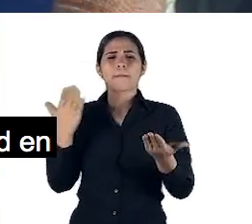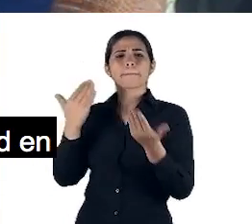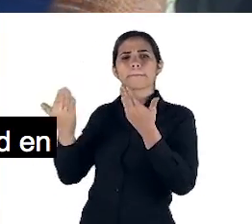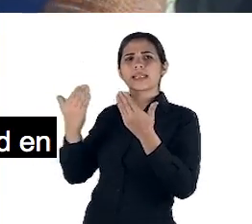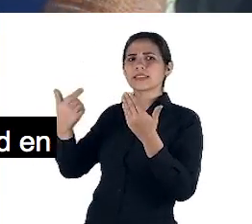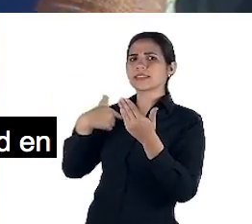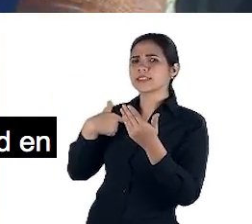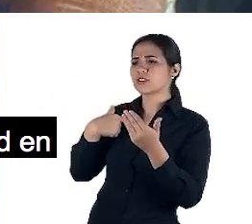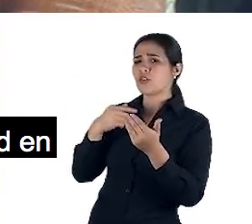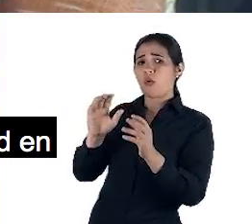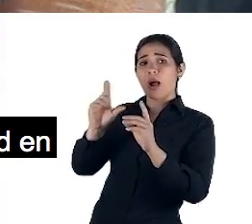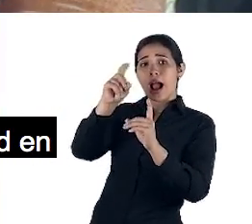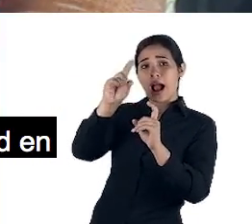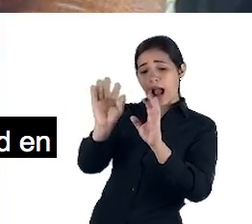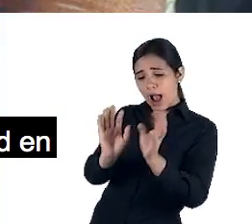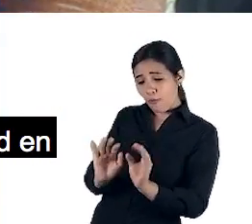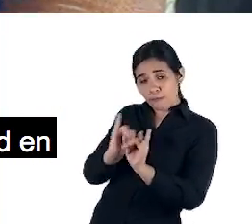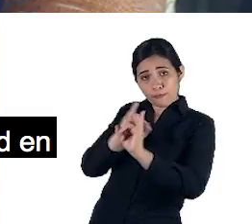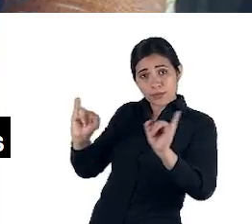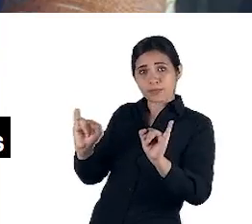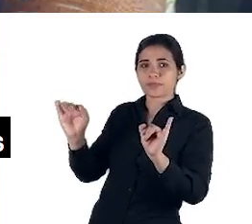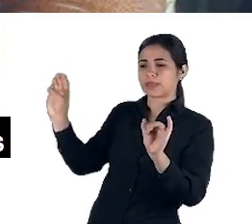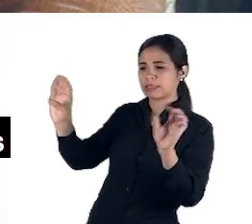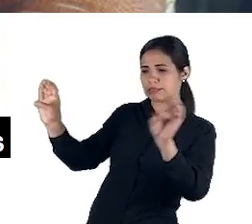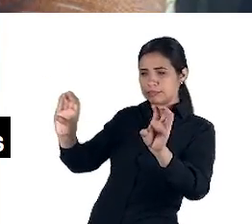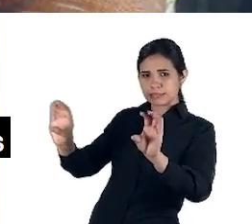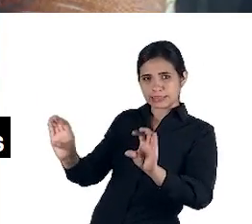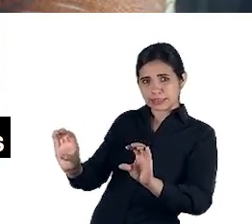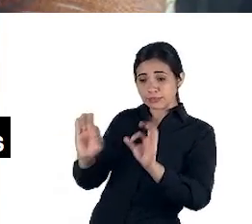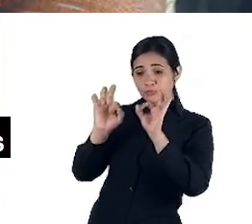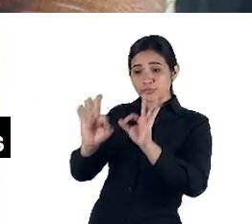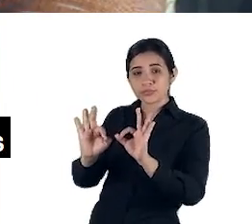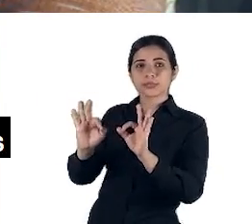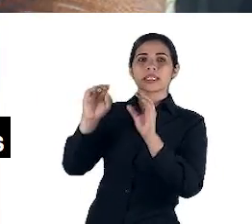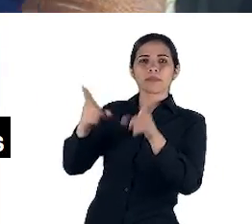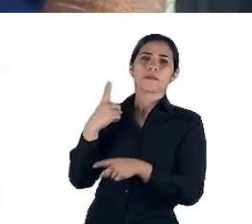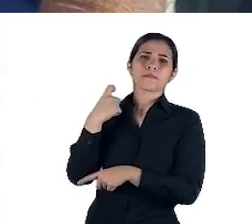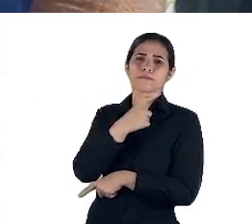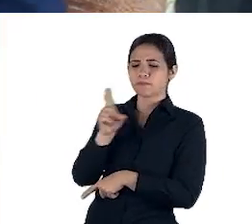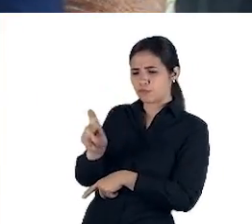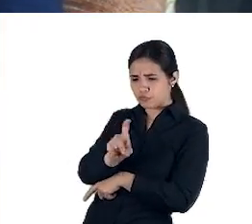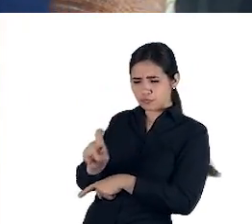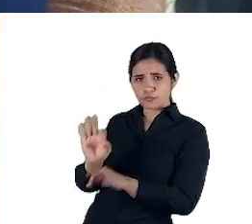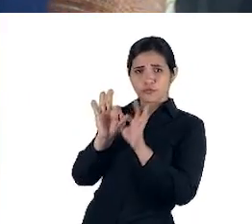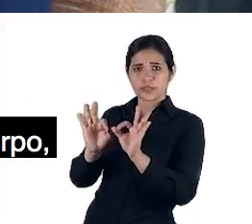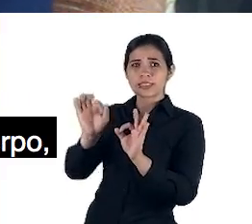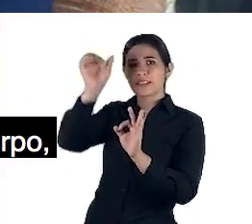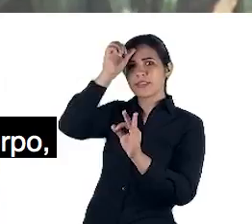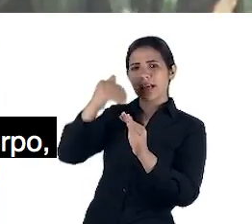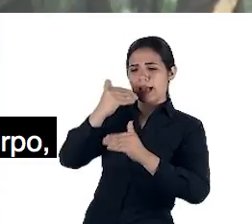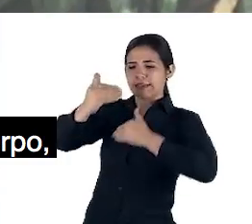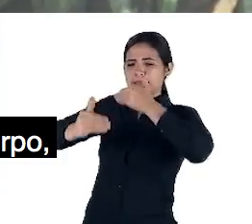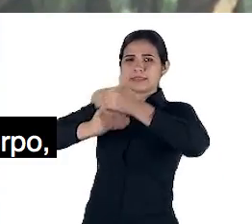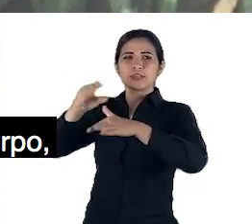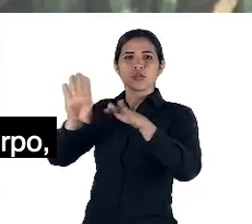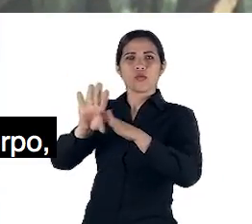el talco, les estamos maximizando la sensibilidad en la piel, le estamos poniendo perfume, los empaquetamos, digamos, para tenerlo con nosotros. Vos sabés